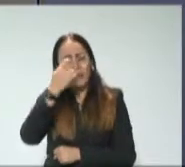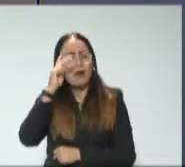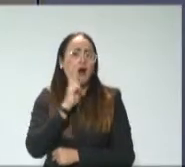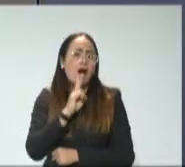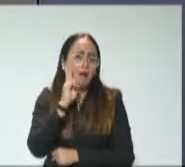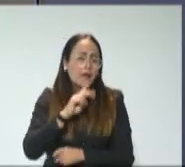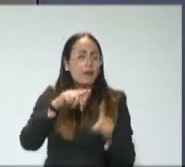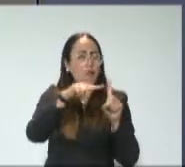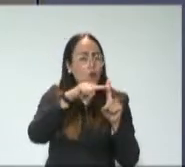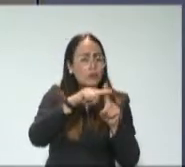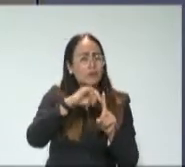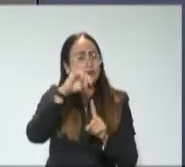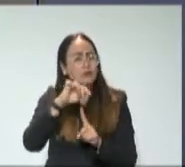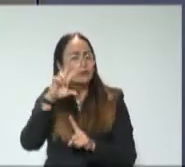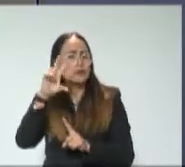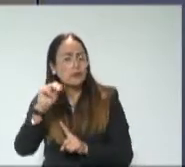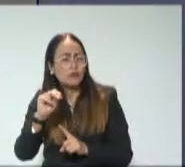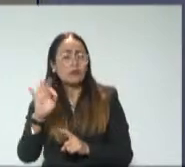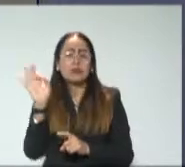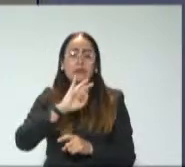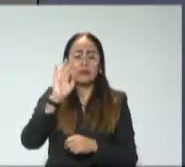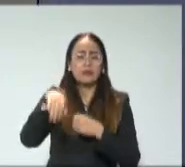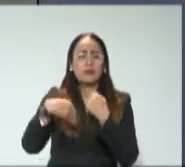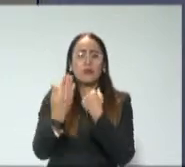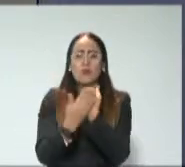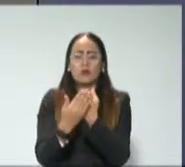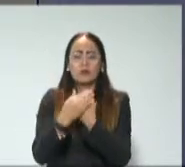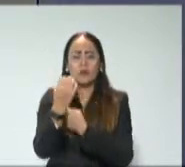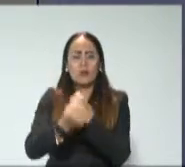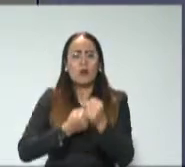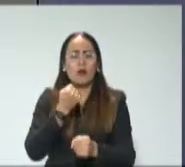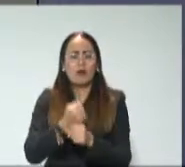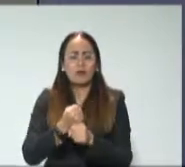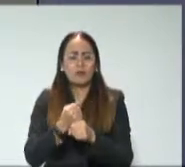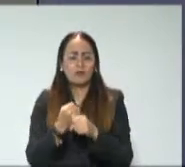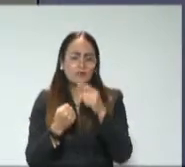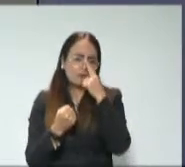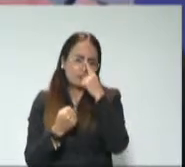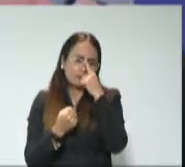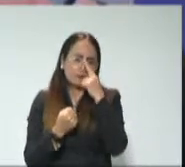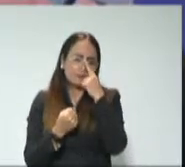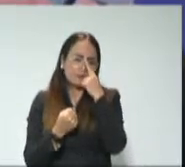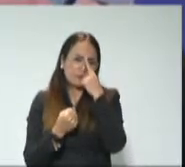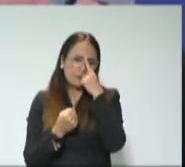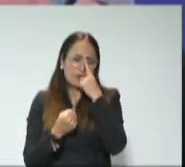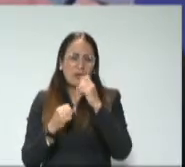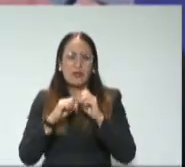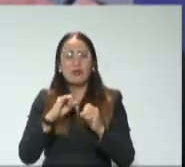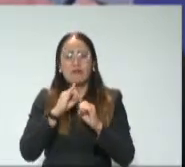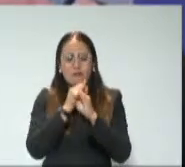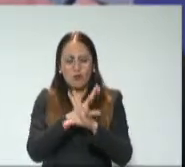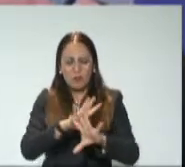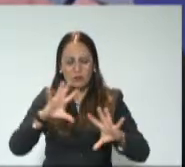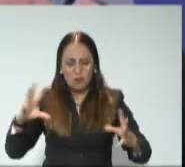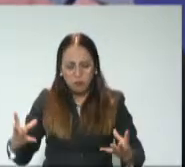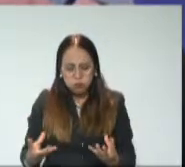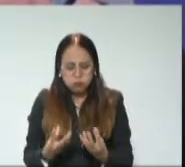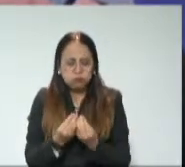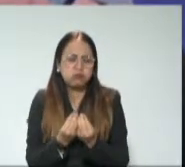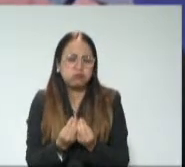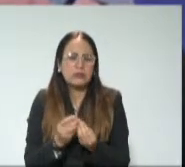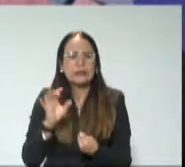habrá un tiempo el año que entra el ineji como lo hace aoro pasado cada año que él recupera toda la información podrá sacarnos de